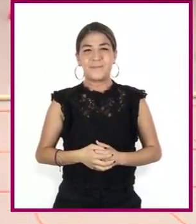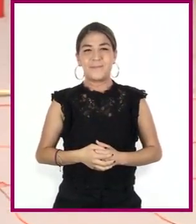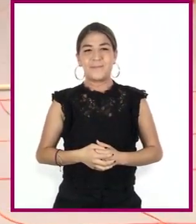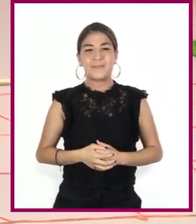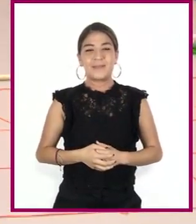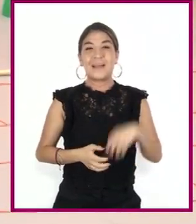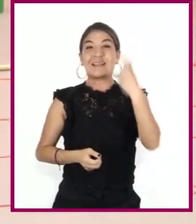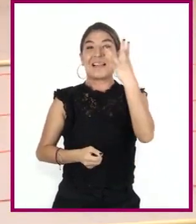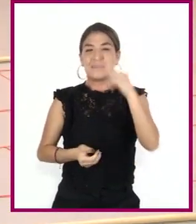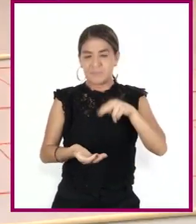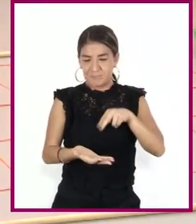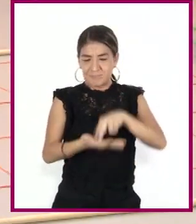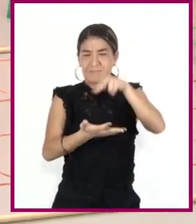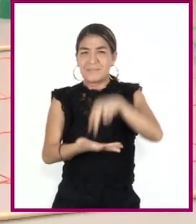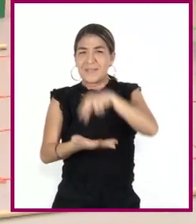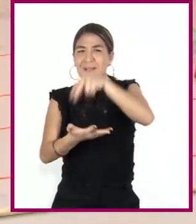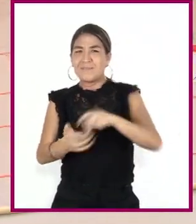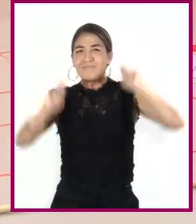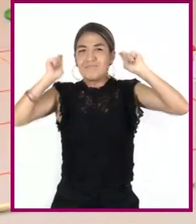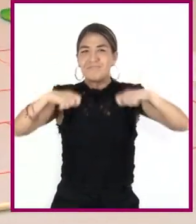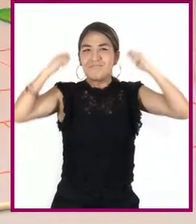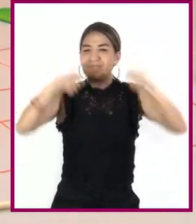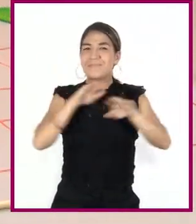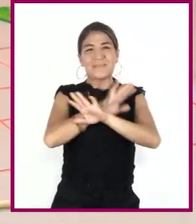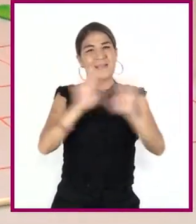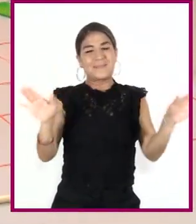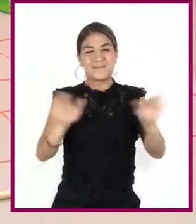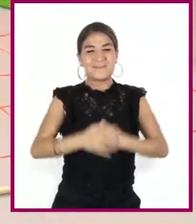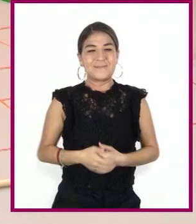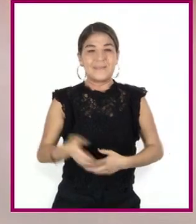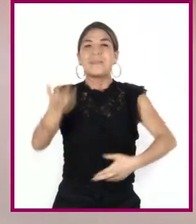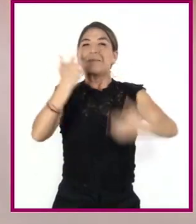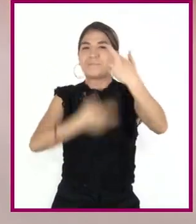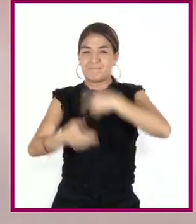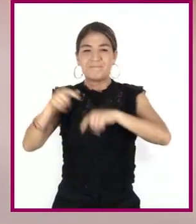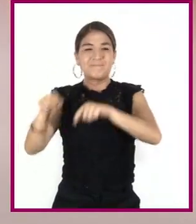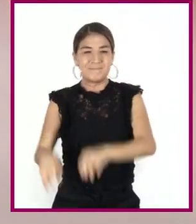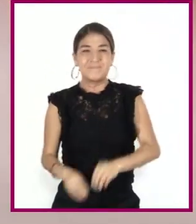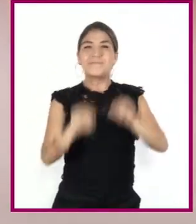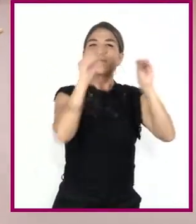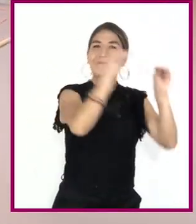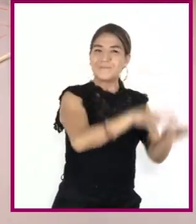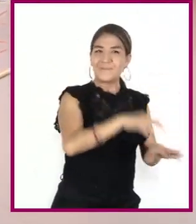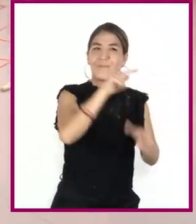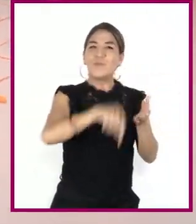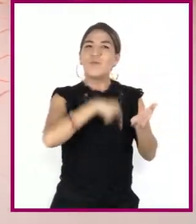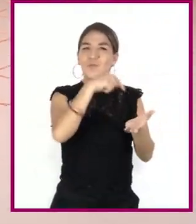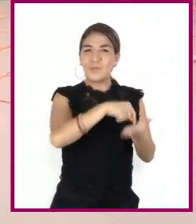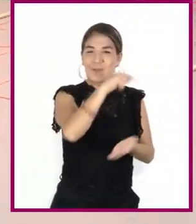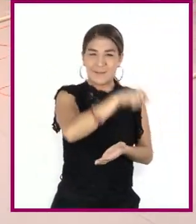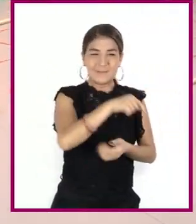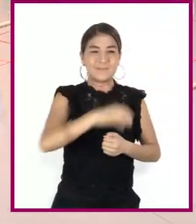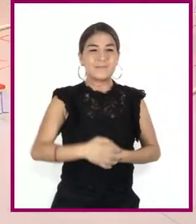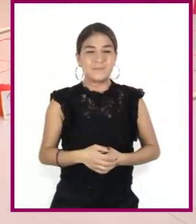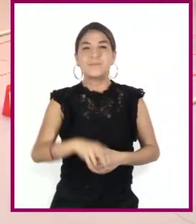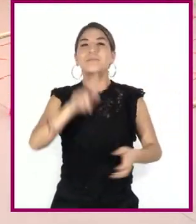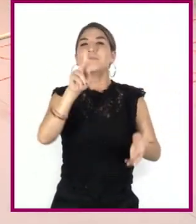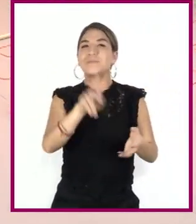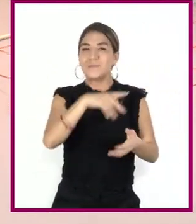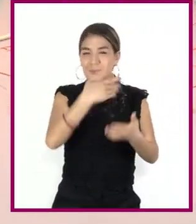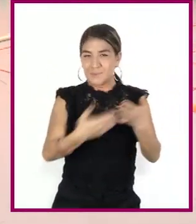Con tres saltitos. Con tres saltitos llegaron. Con tres. Regresan las cuerdas a su lugar. Y ahora, ¿qué te